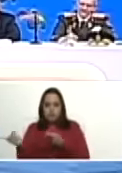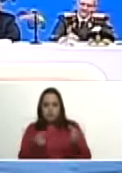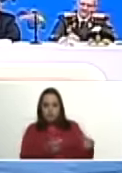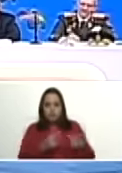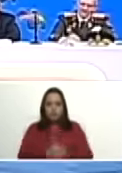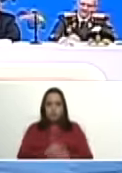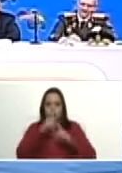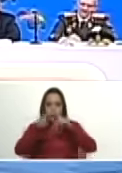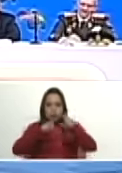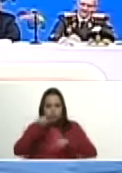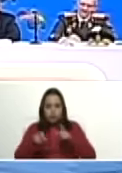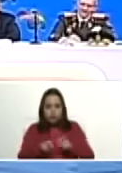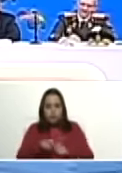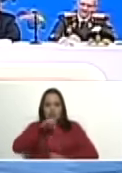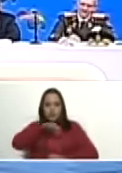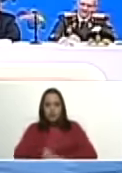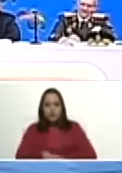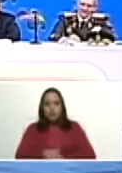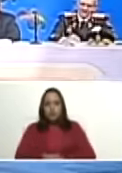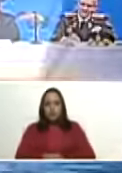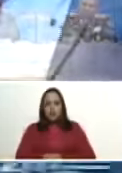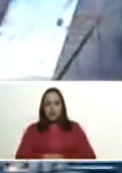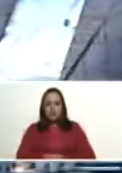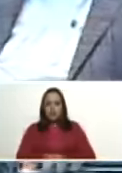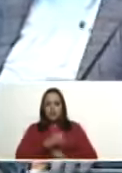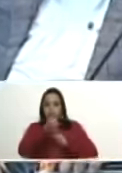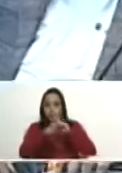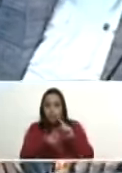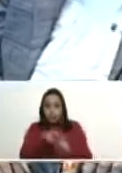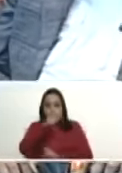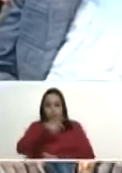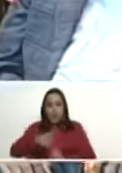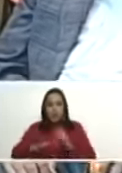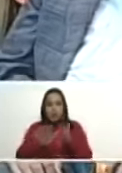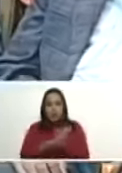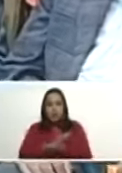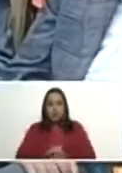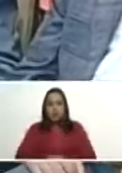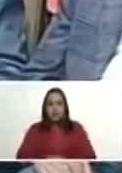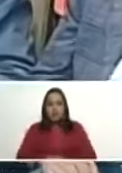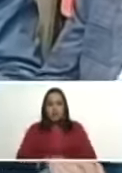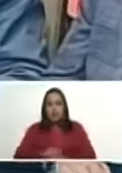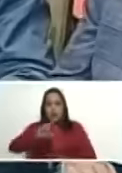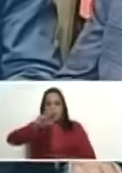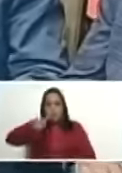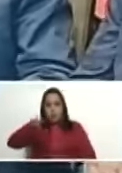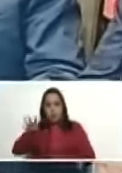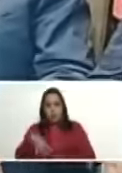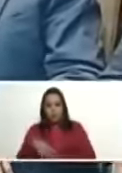del referéndum histórico consultivo sobre la Guayana Esequiba.